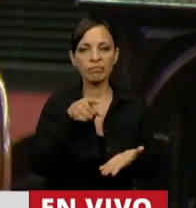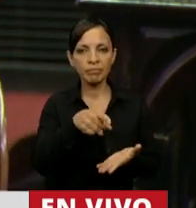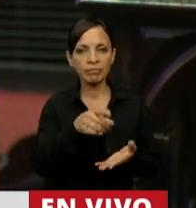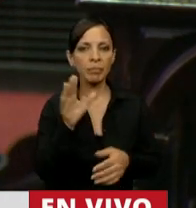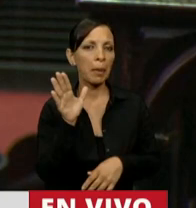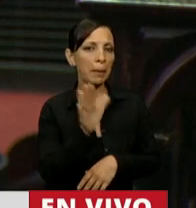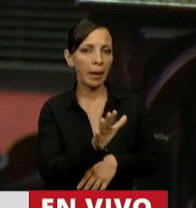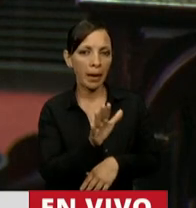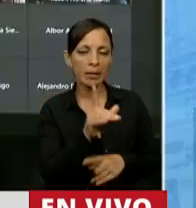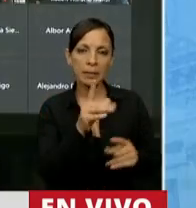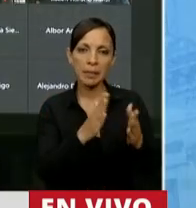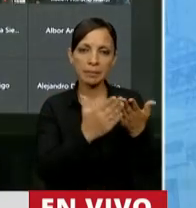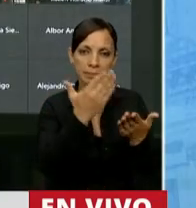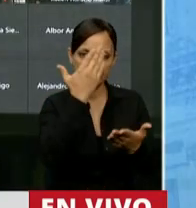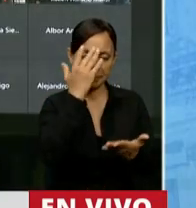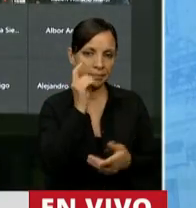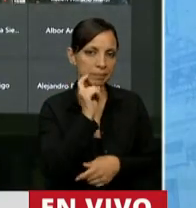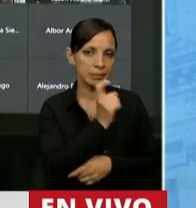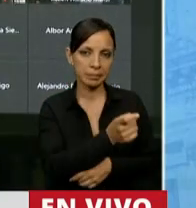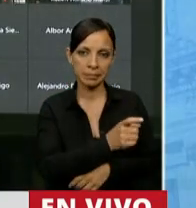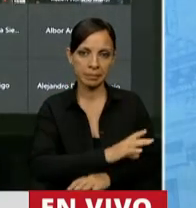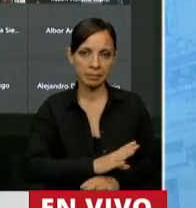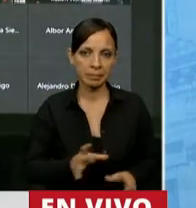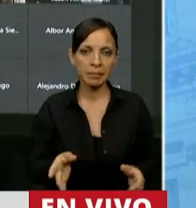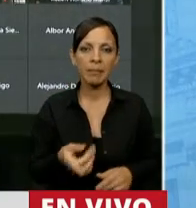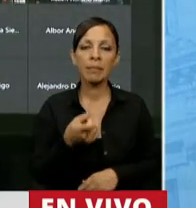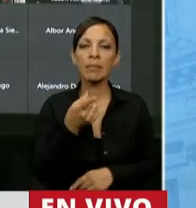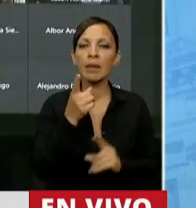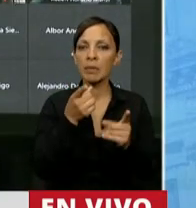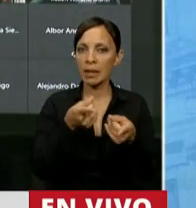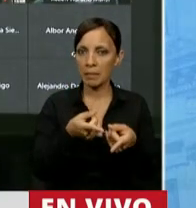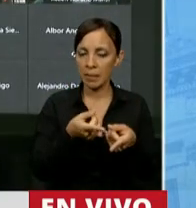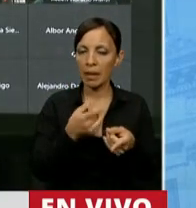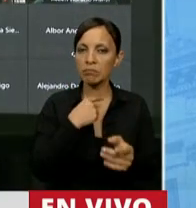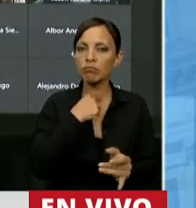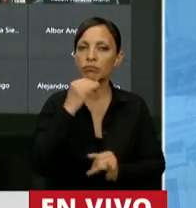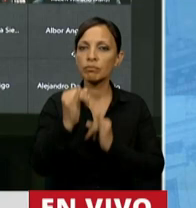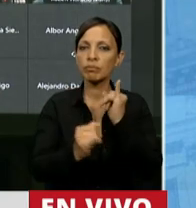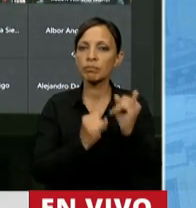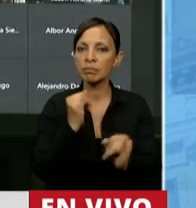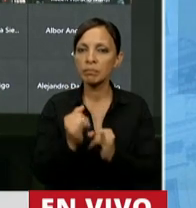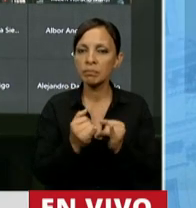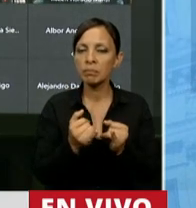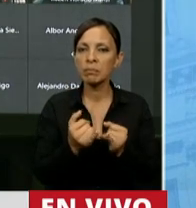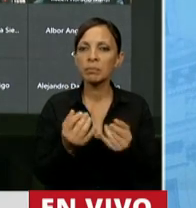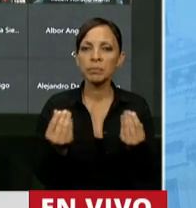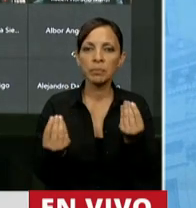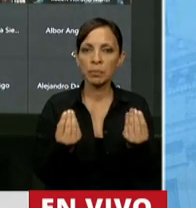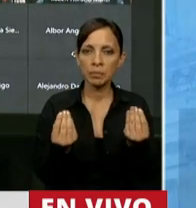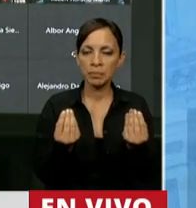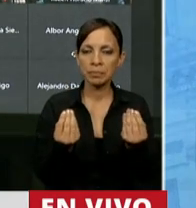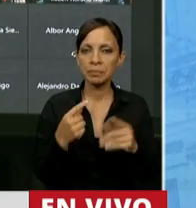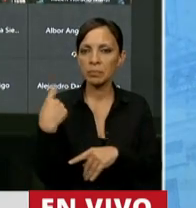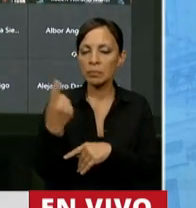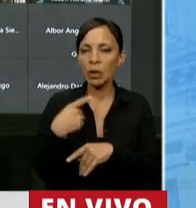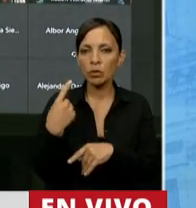una medida inconstitucional. Pero a su vez también, presidente, argumentar por qué